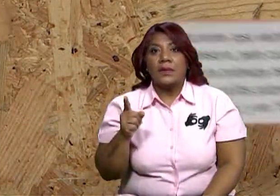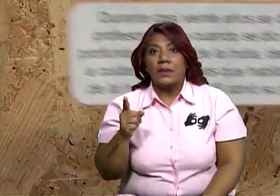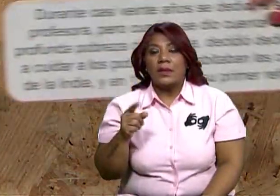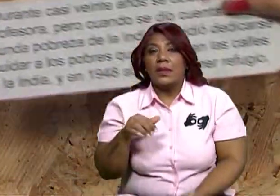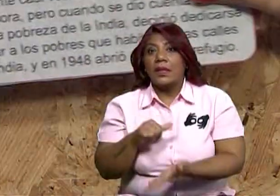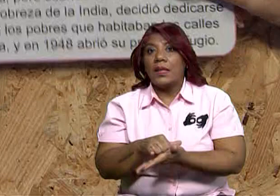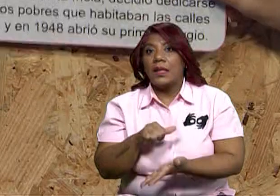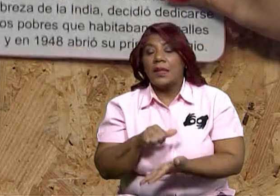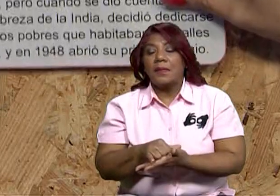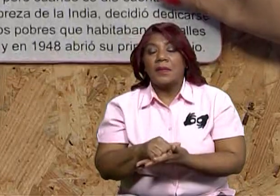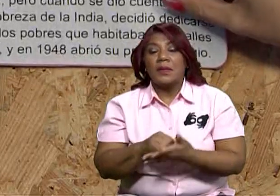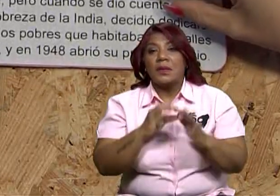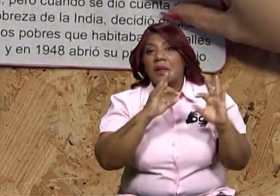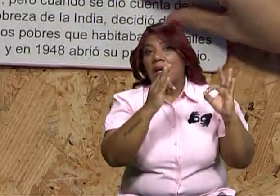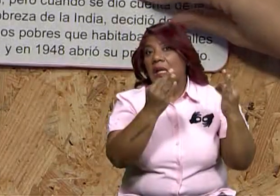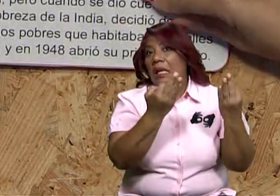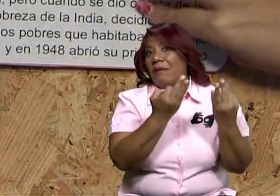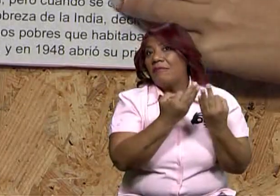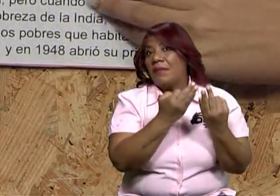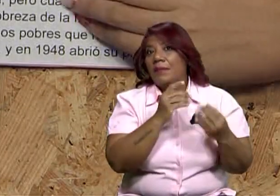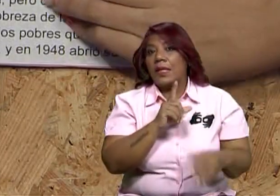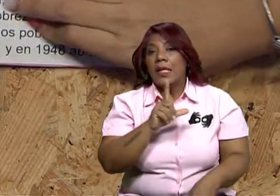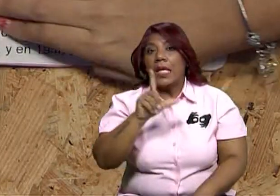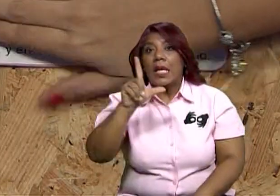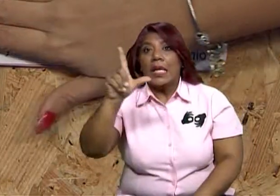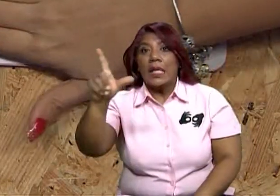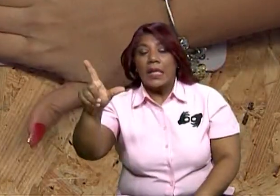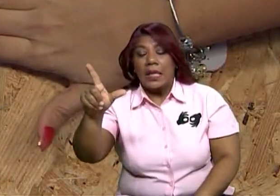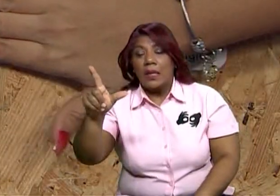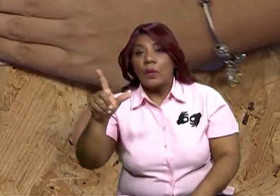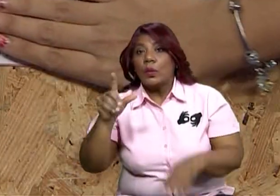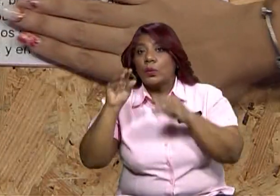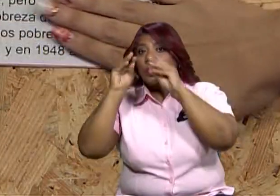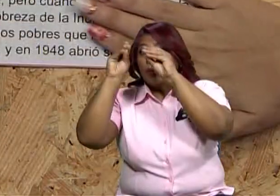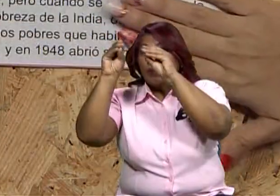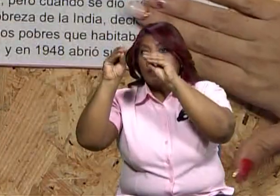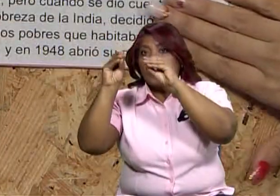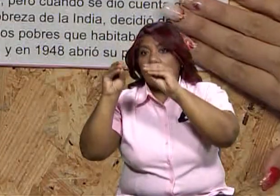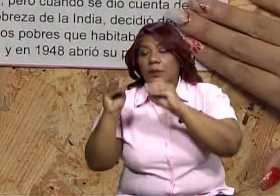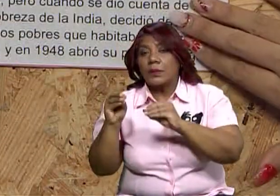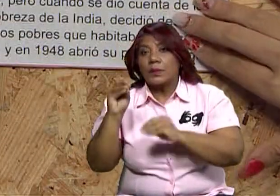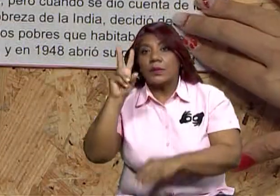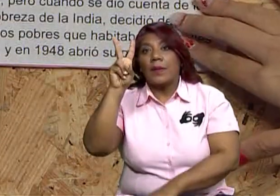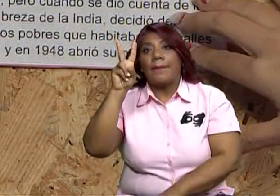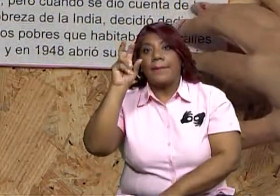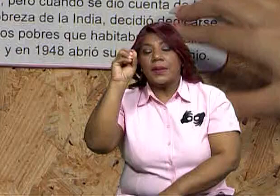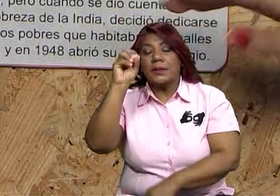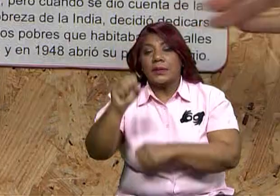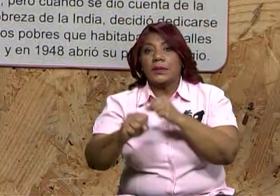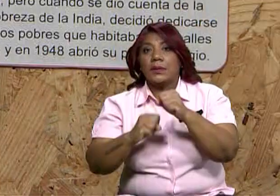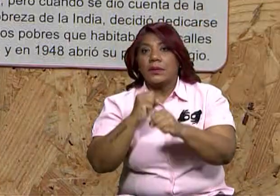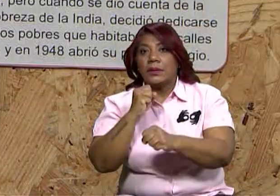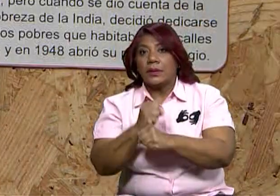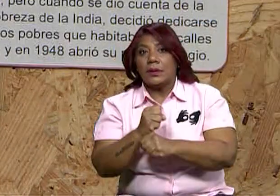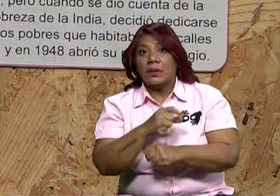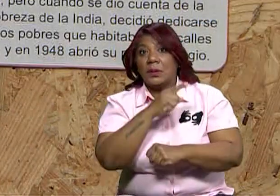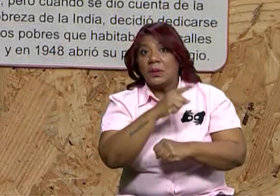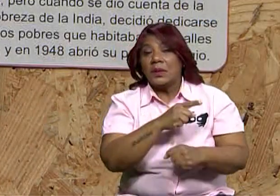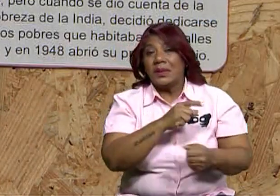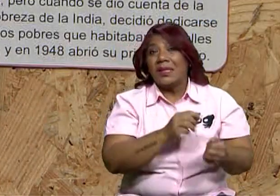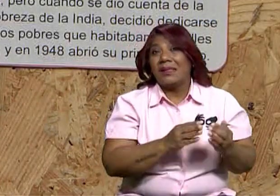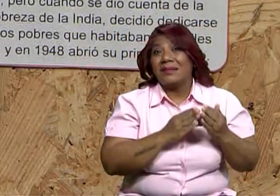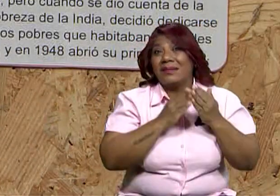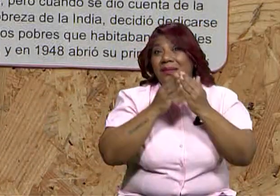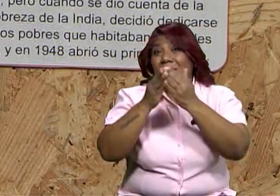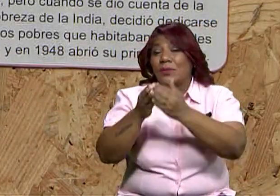Vivir lejos de su familia, pero ser docente, ser profesora por 20 años, y allí se